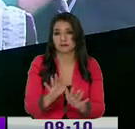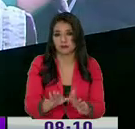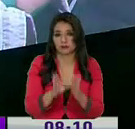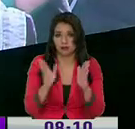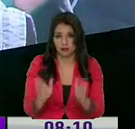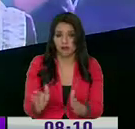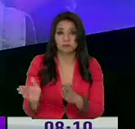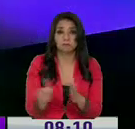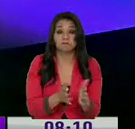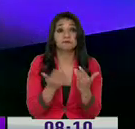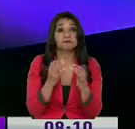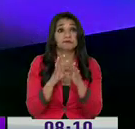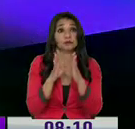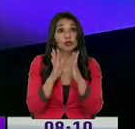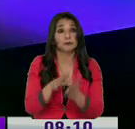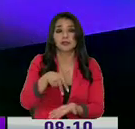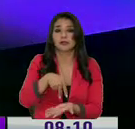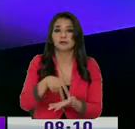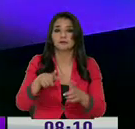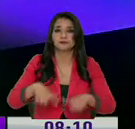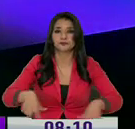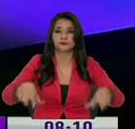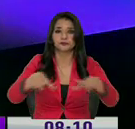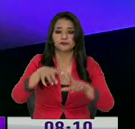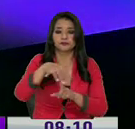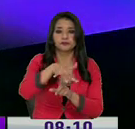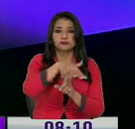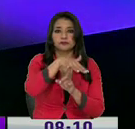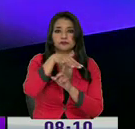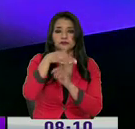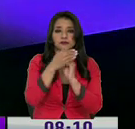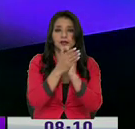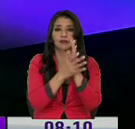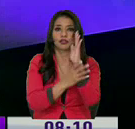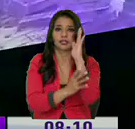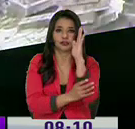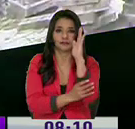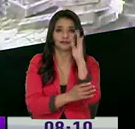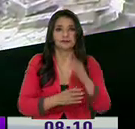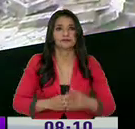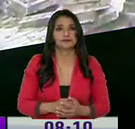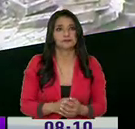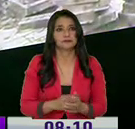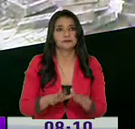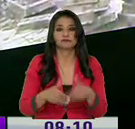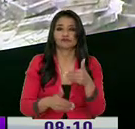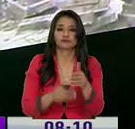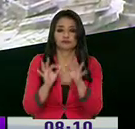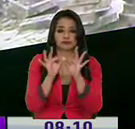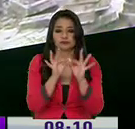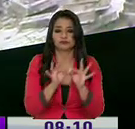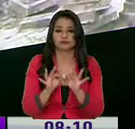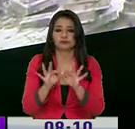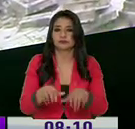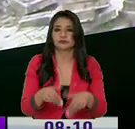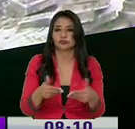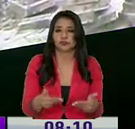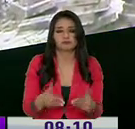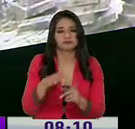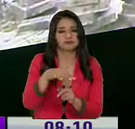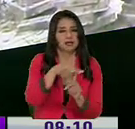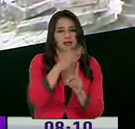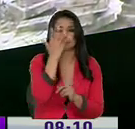Vamos ahora con Sofía Vintimilla. Ella está en el Parque del Arbolito para conocer cómo avanza la recuperación de este parque tan, pero